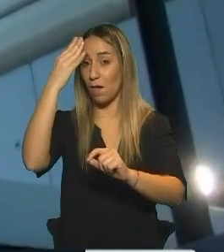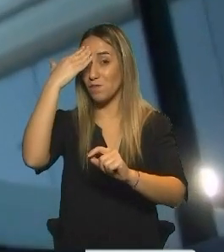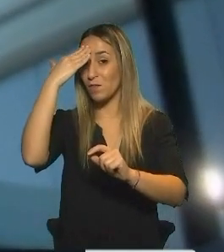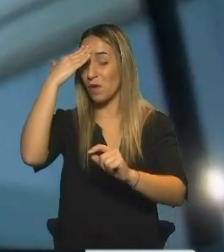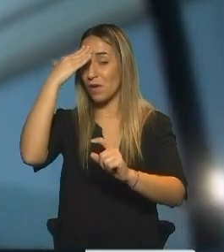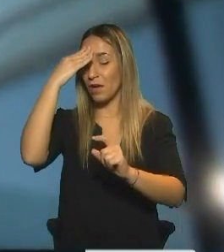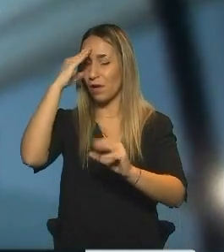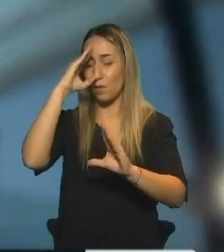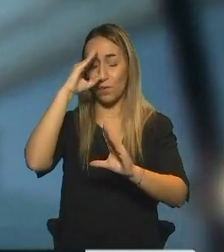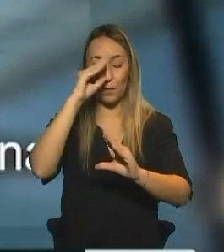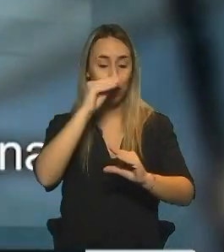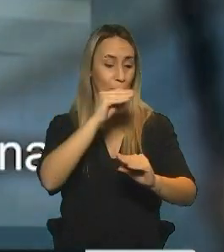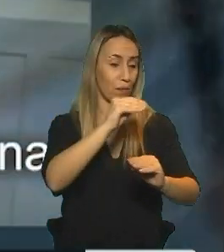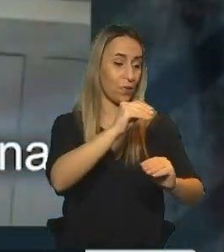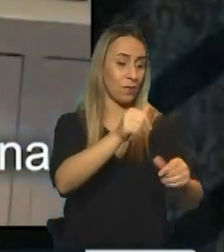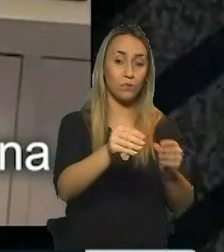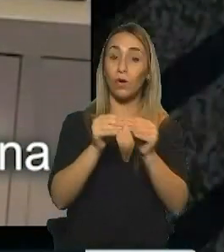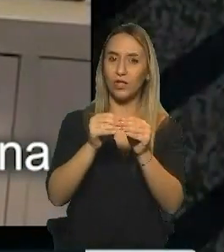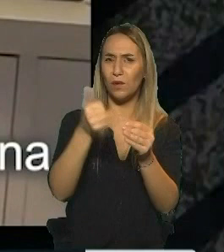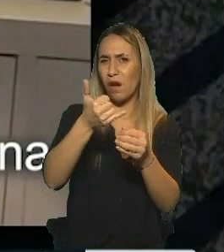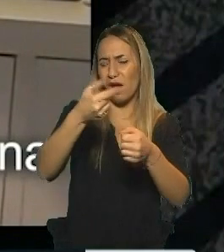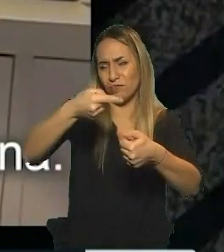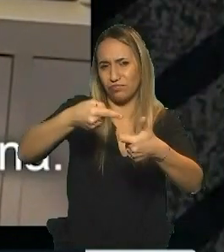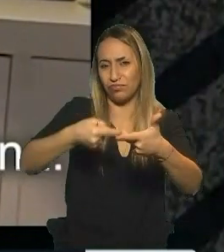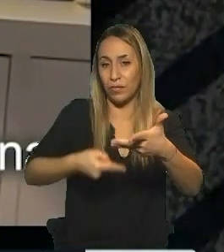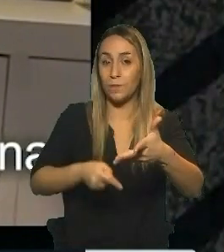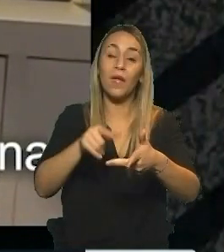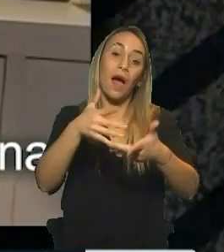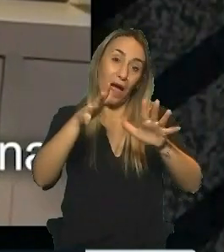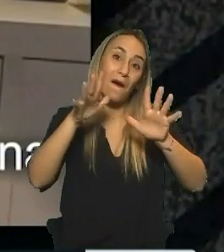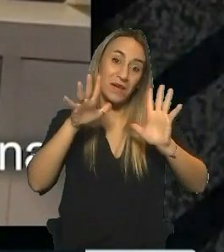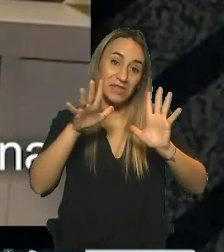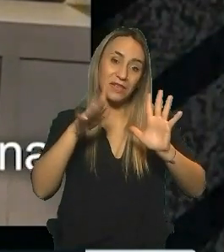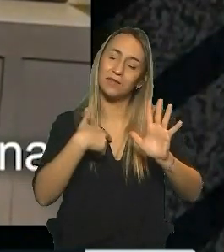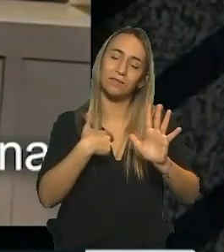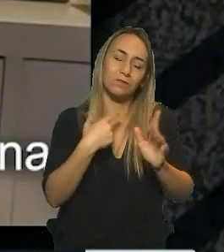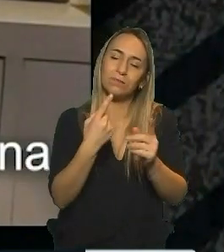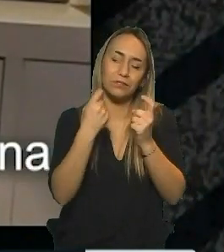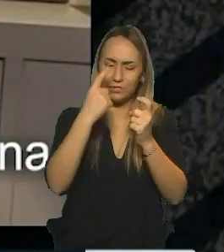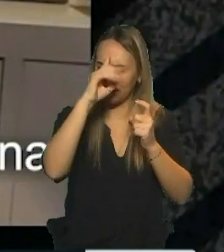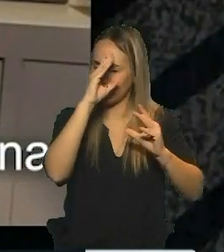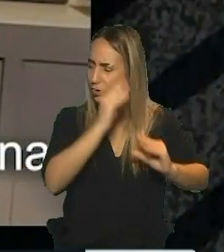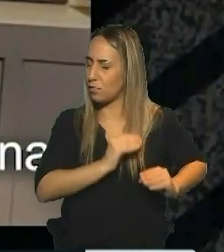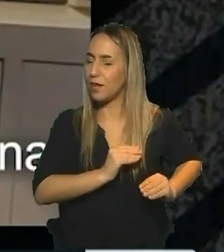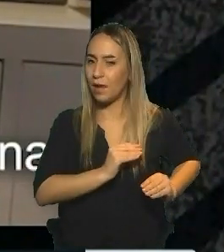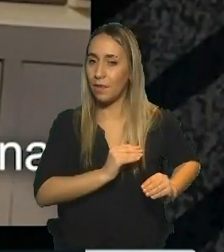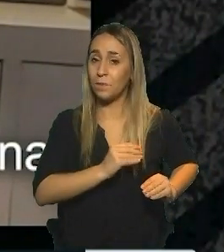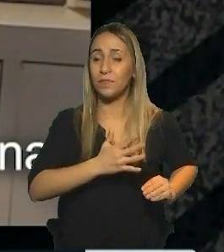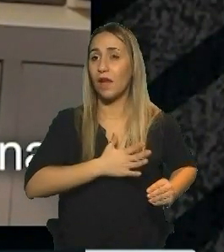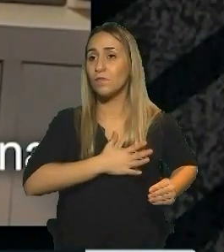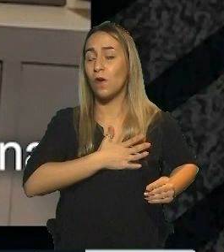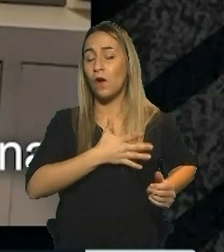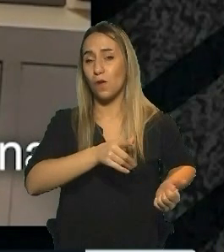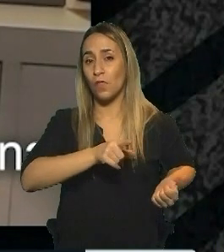olvido también. Hay días en que hace falta olvidar. Un amor, una